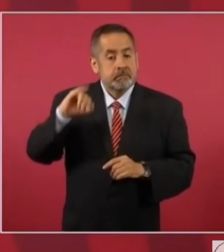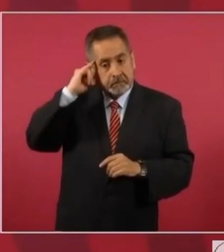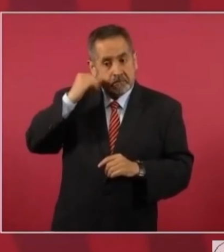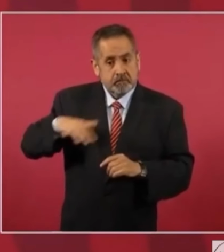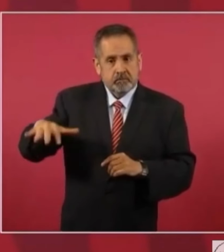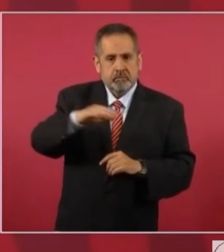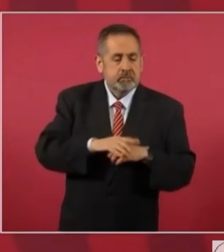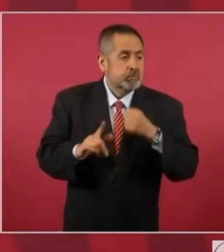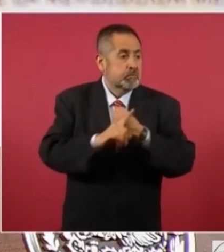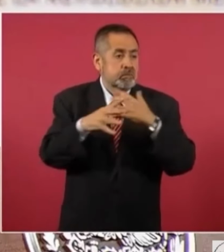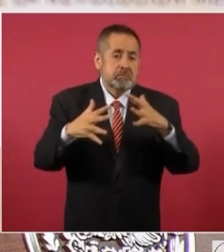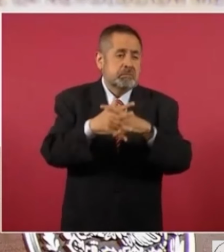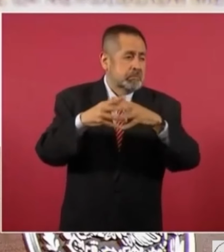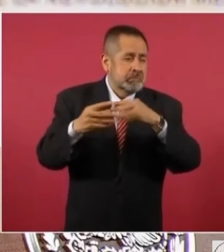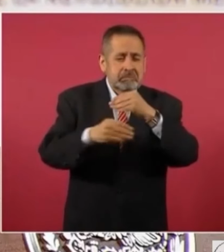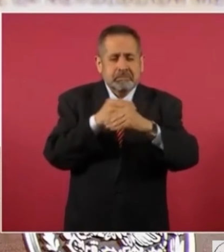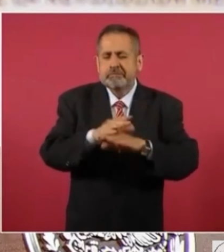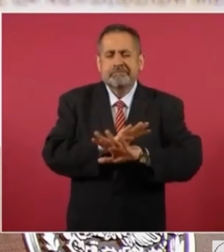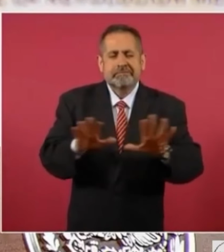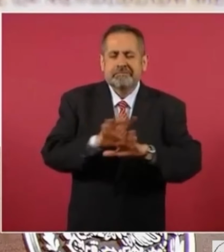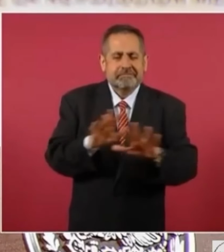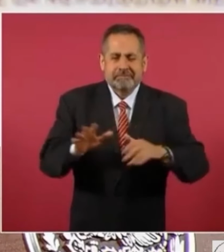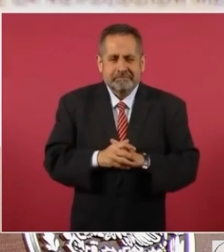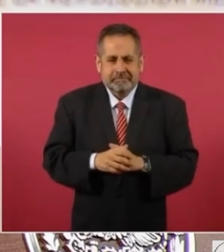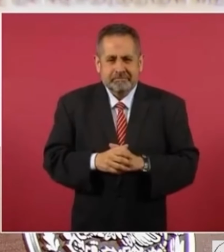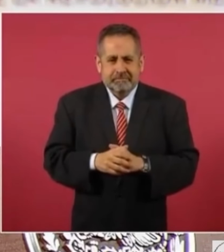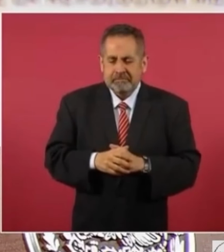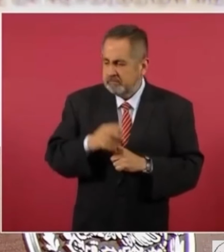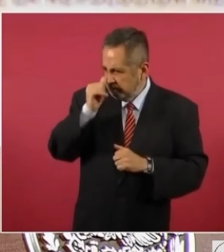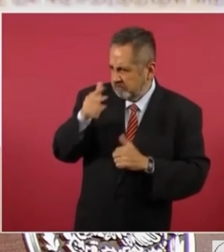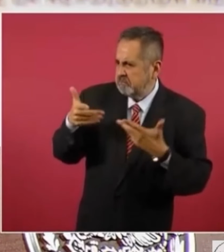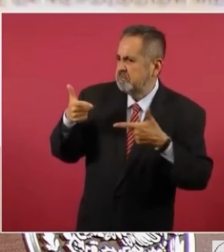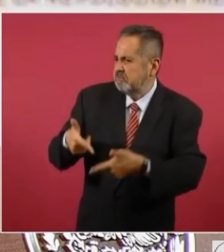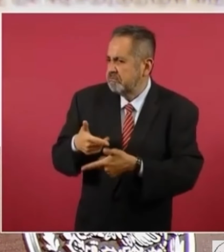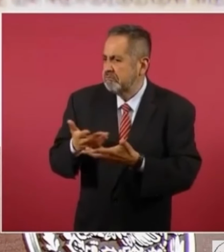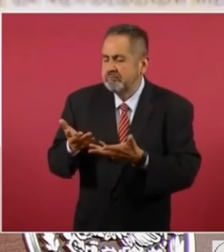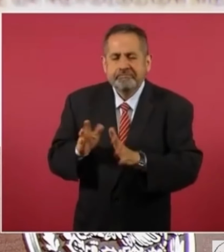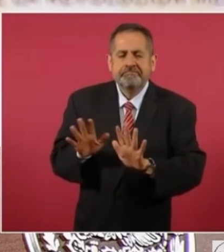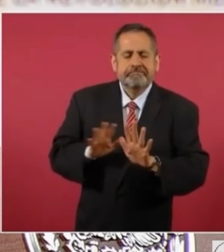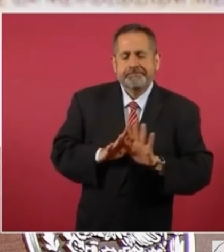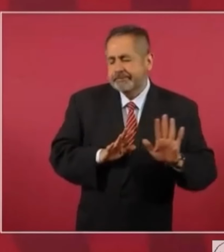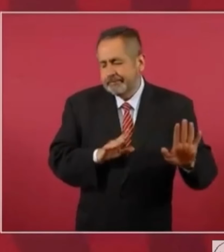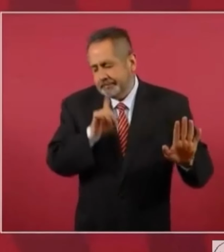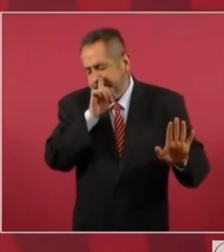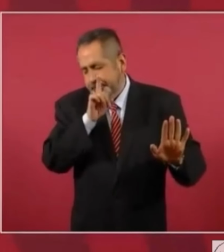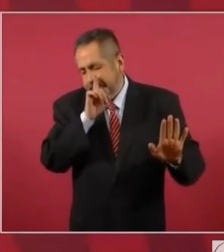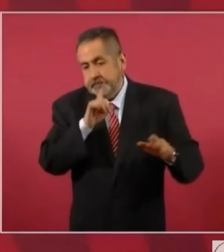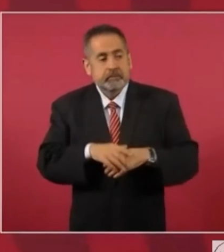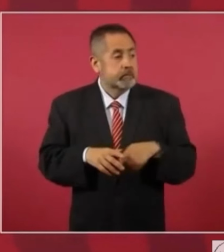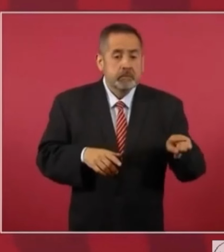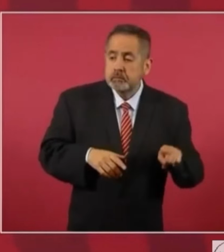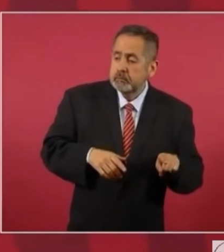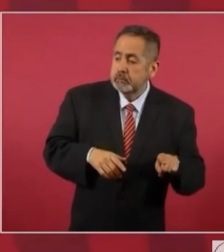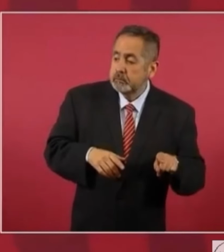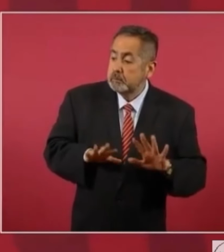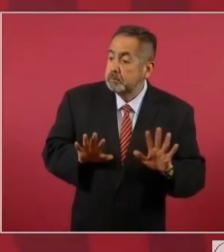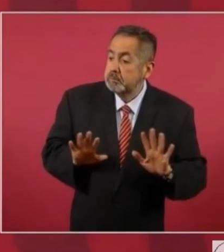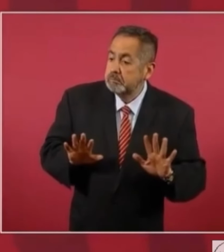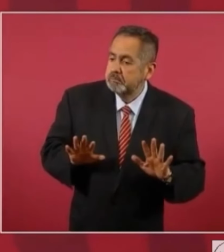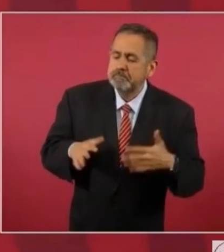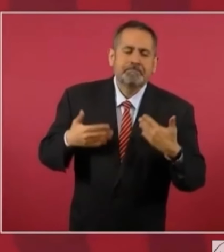No hubo derramamiento de sangre, no cayeron en la provocación, se confiaron los